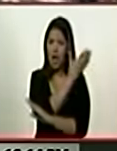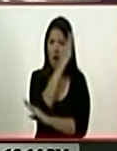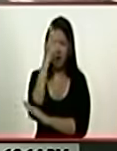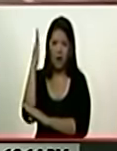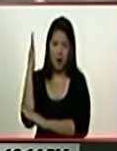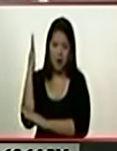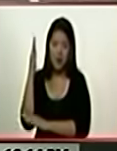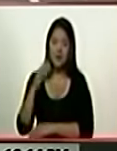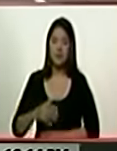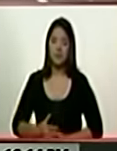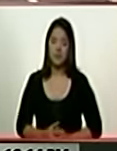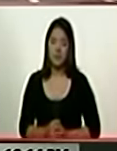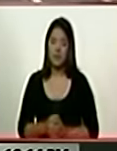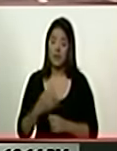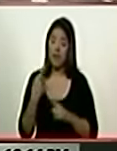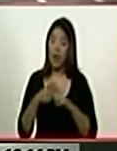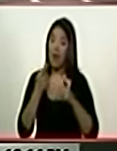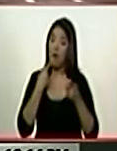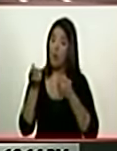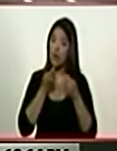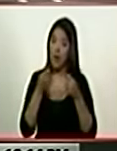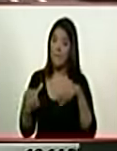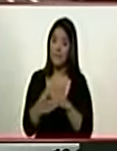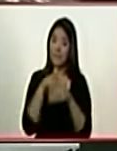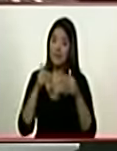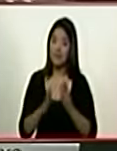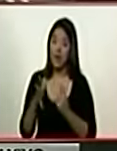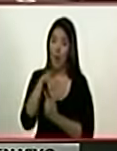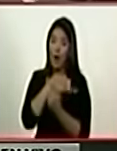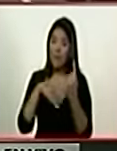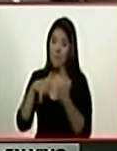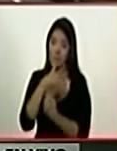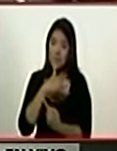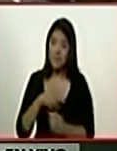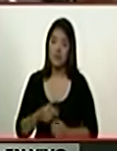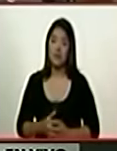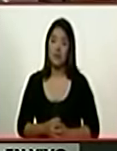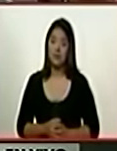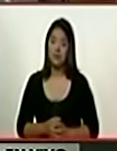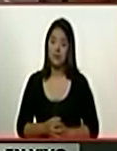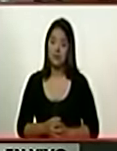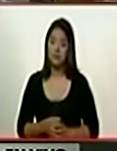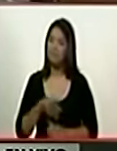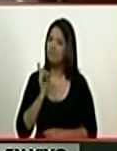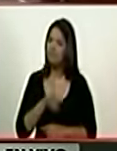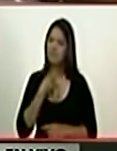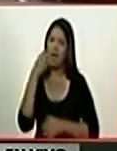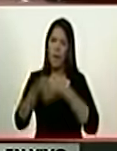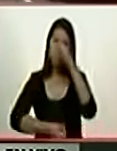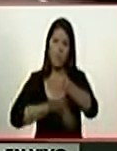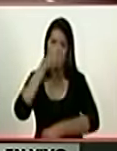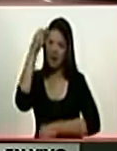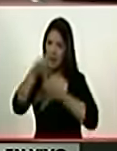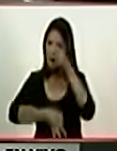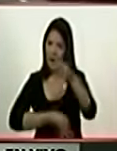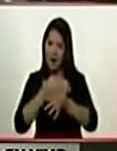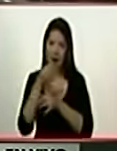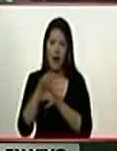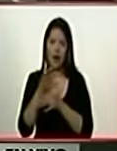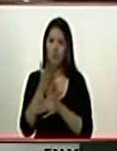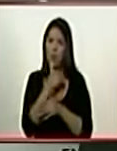la coordinación del Ministerio del Ambiente. Y en este sentido, referir que no hemos afectado en lo